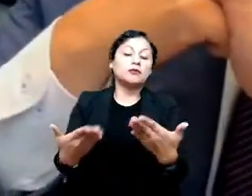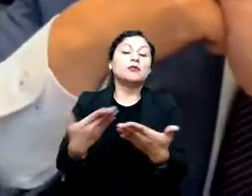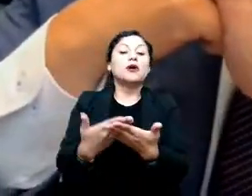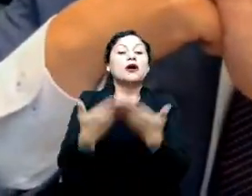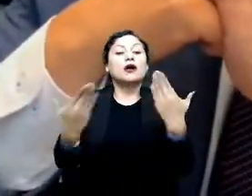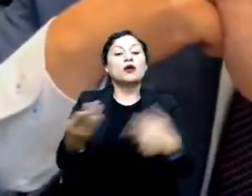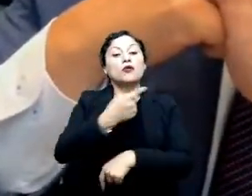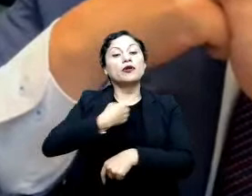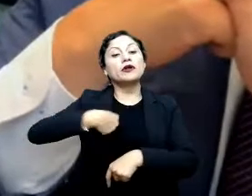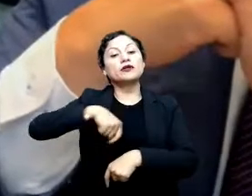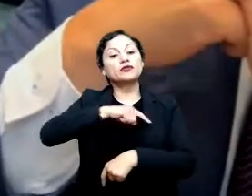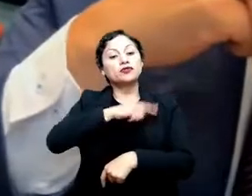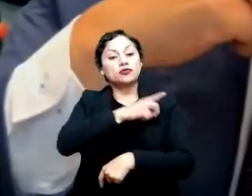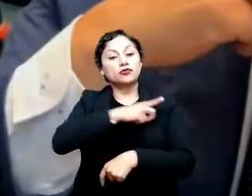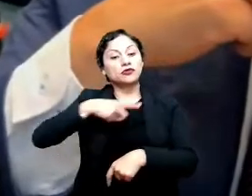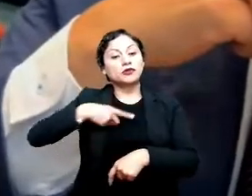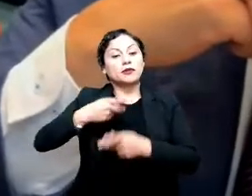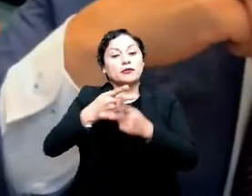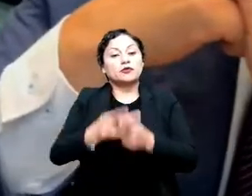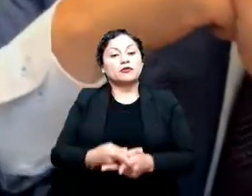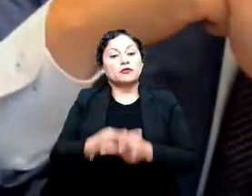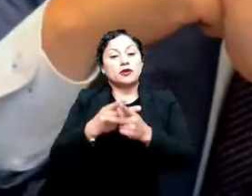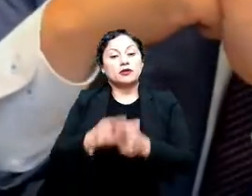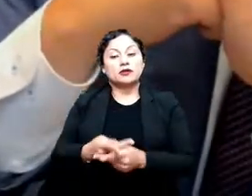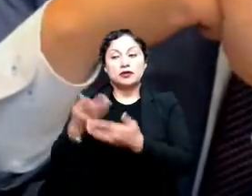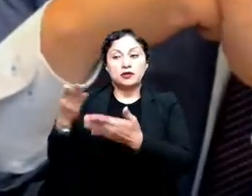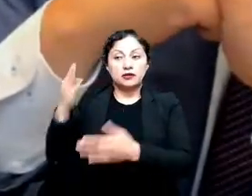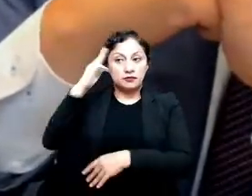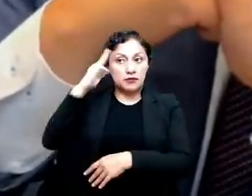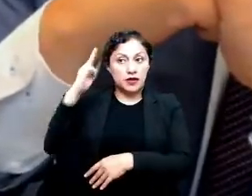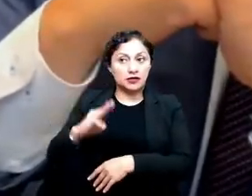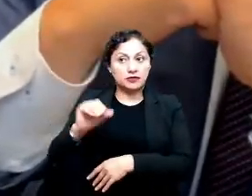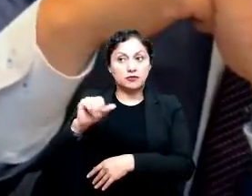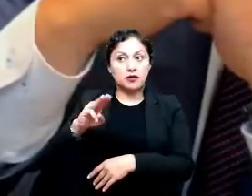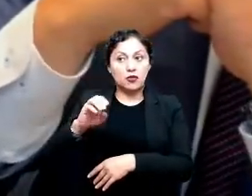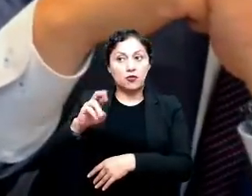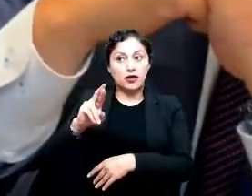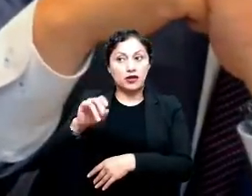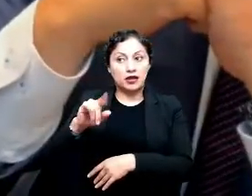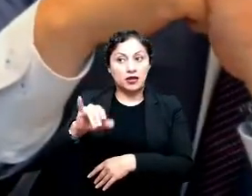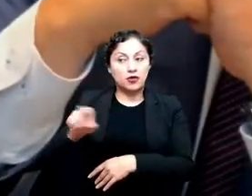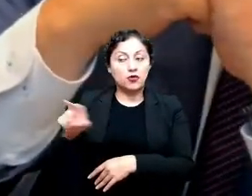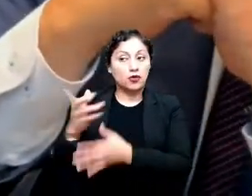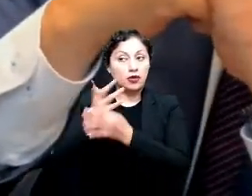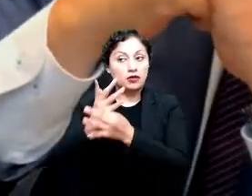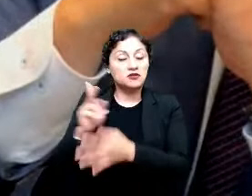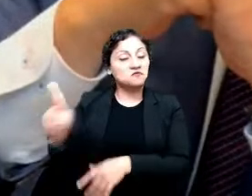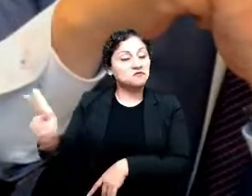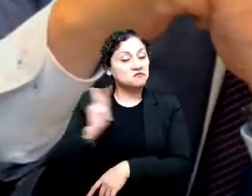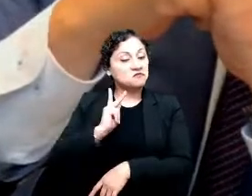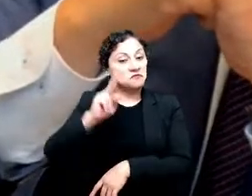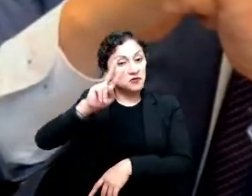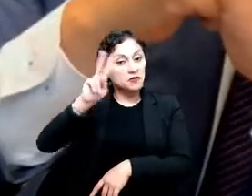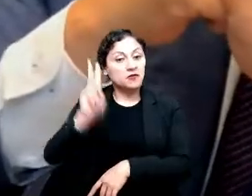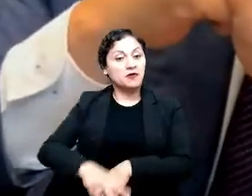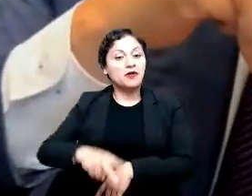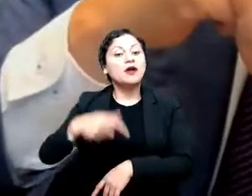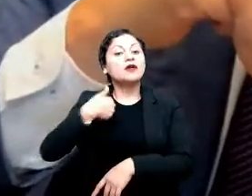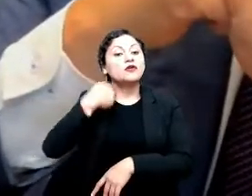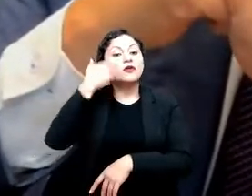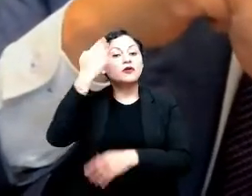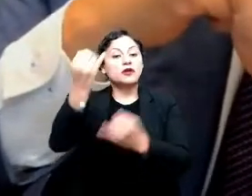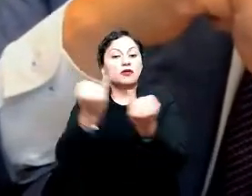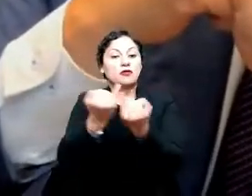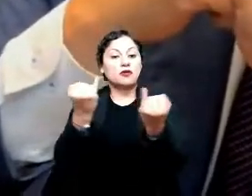responsabilidad de ser tolerantes, como bien lo decía el maestro Maurilio. Me sumo definitivamente para que nombre no solamente de las